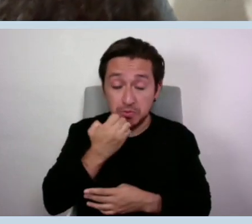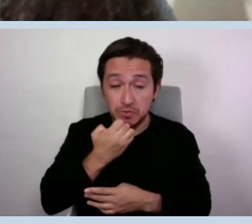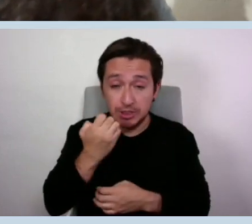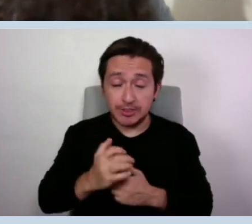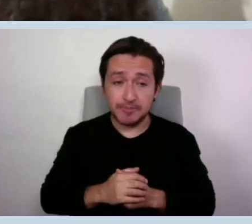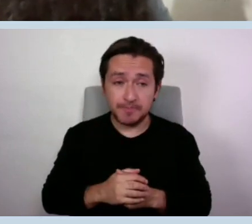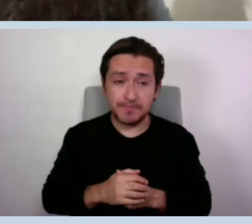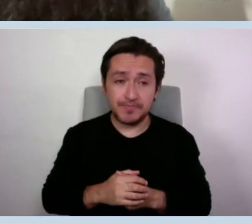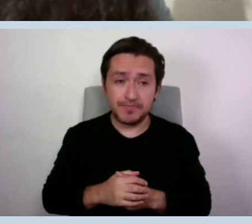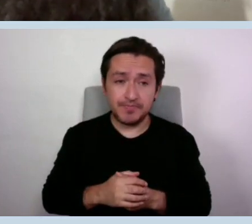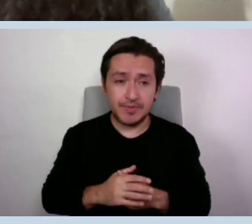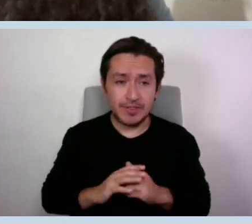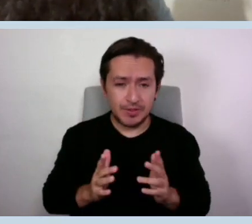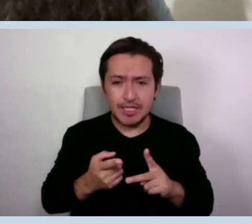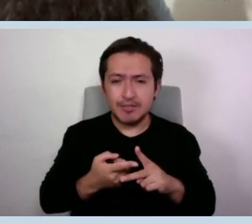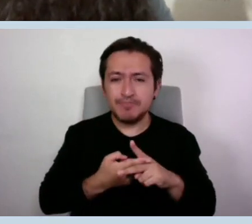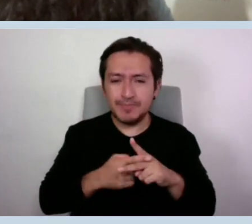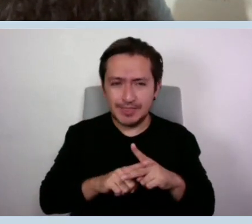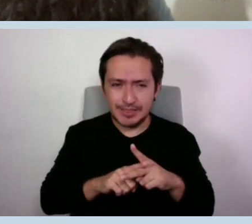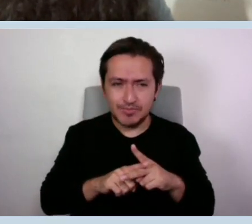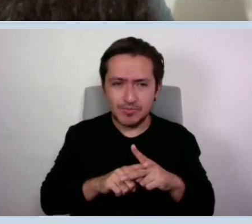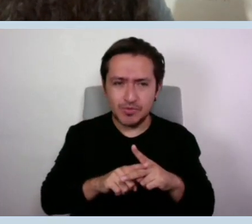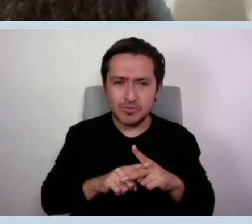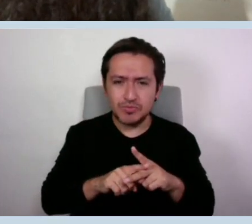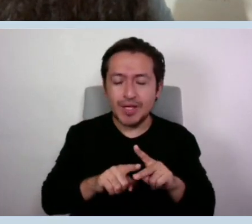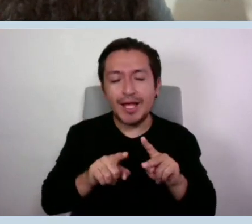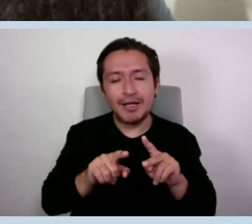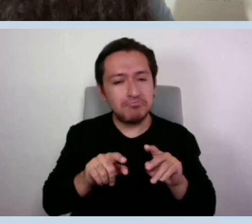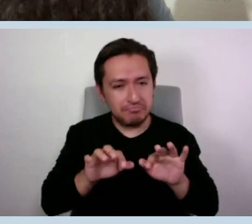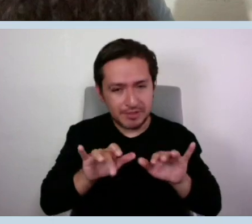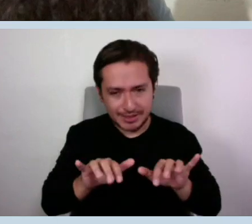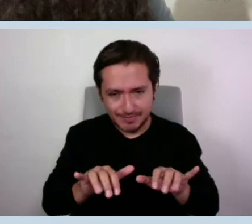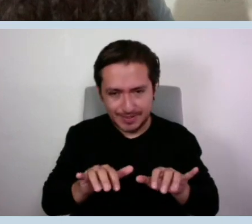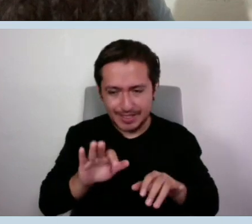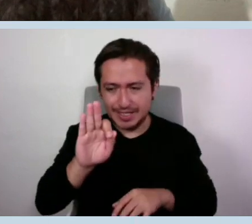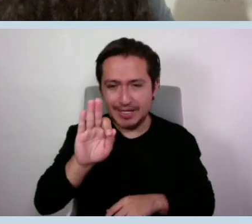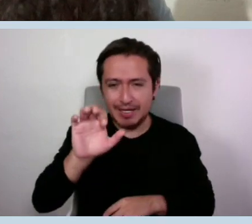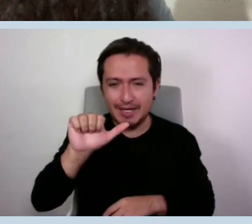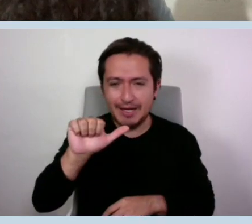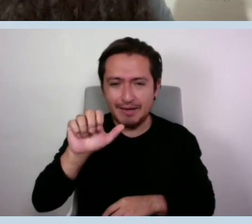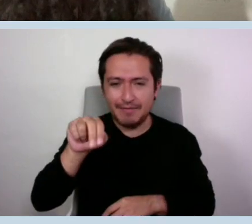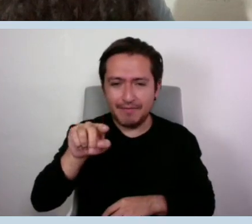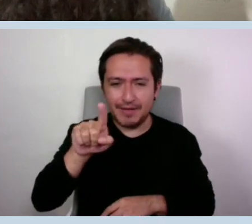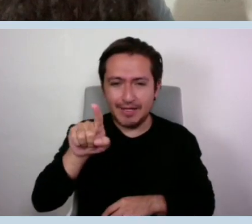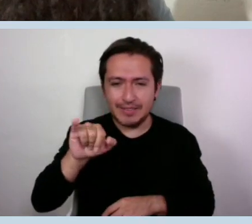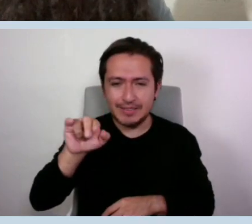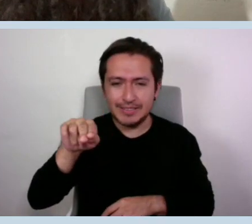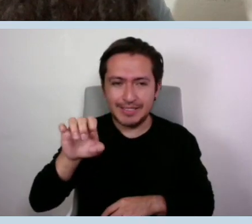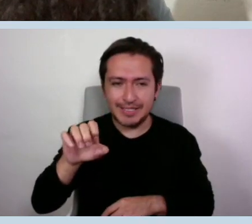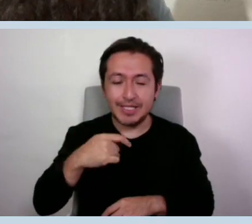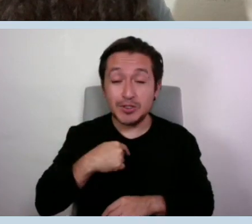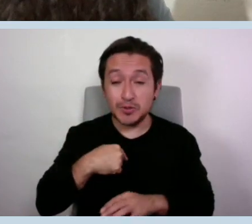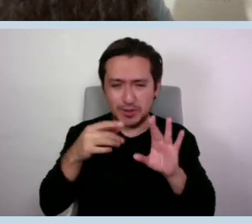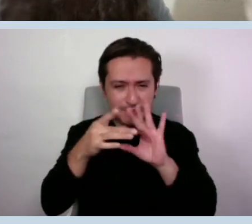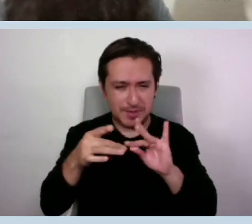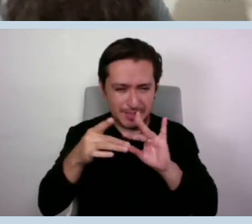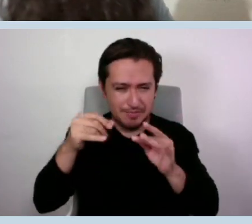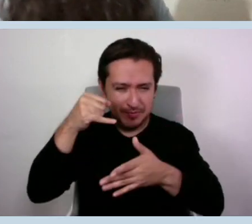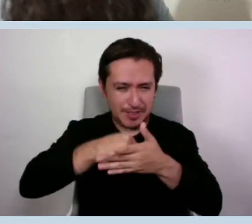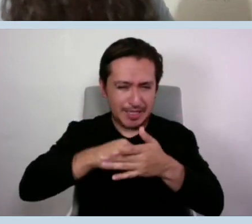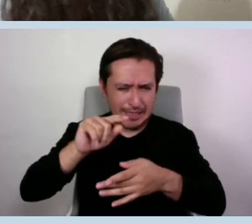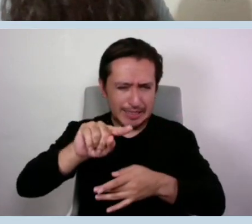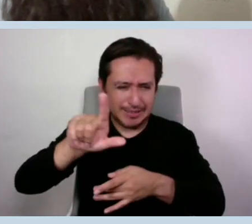este empezamos también a escribir un fanin que les hablaré de eso un poquito más